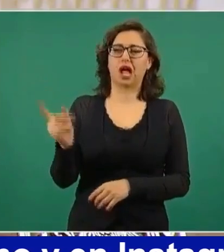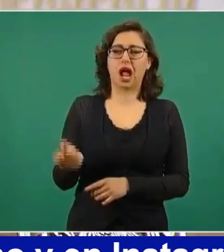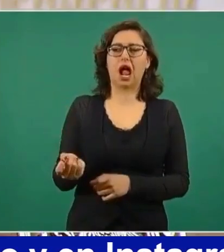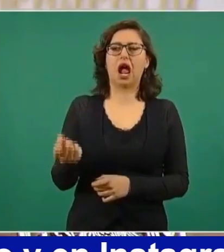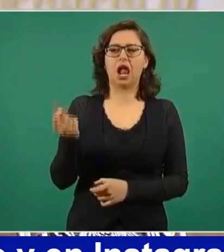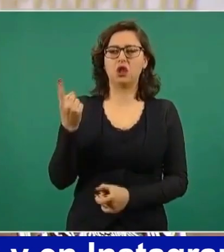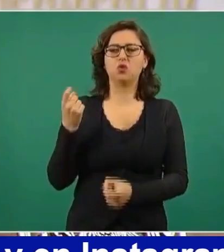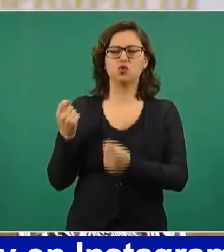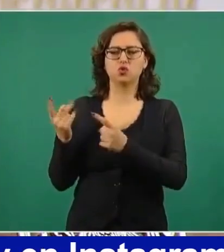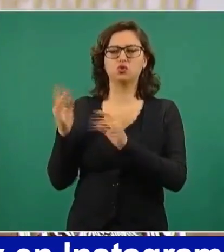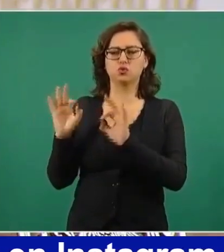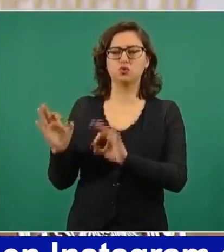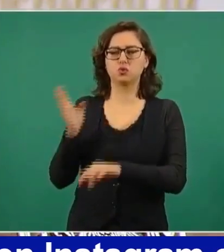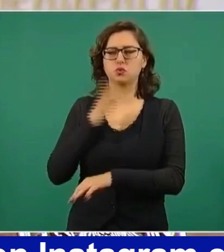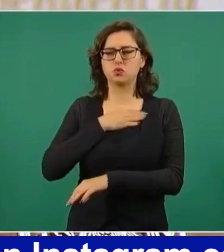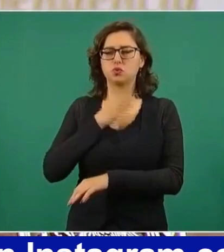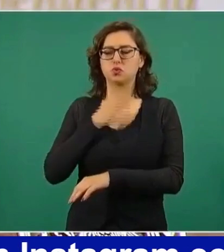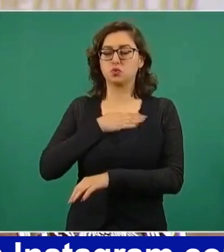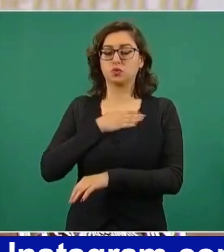Este juez